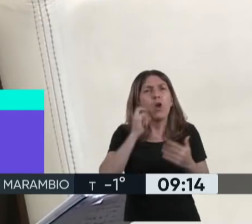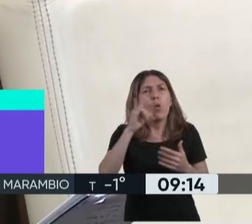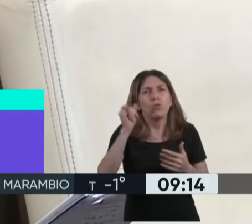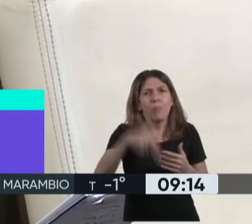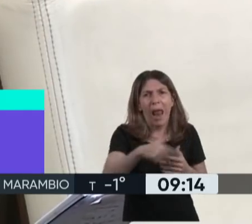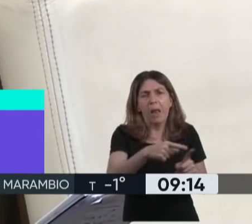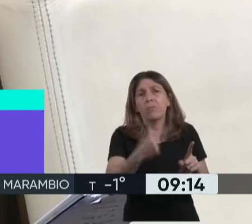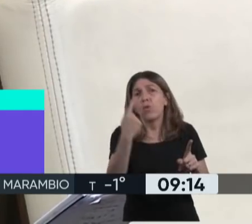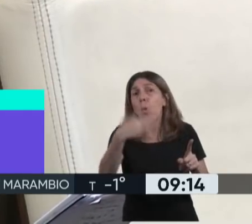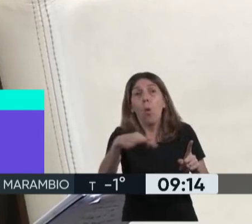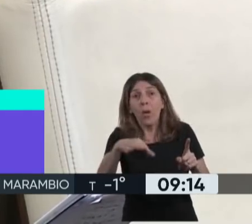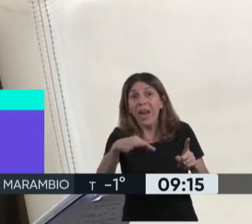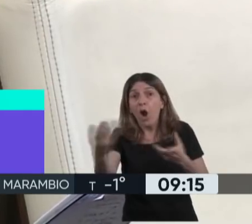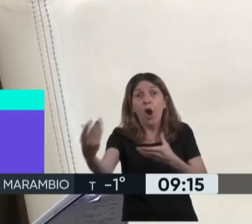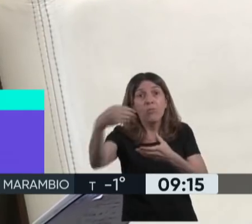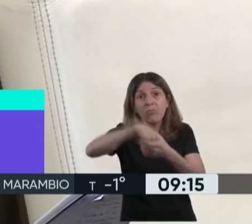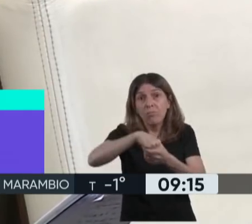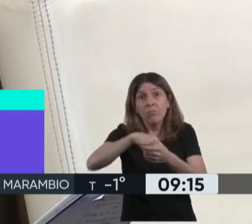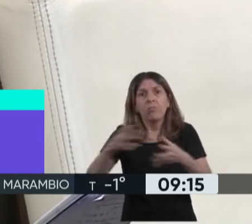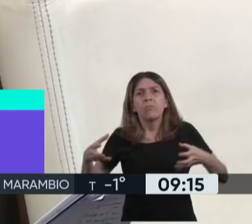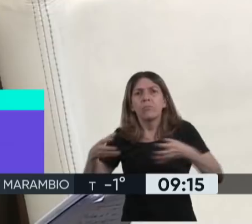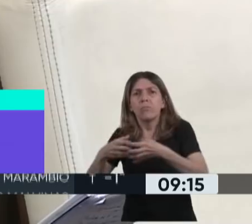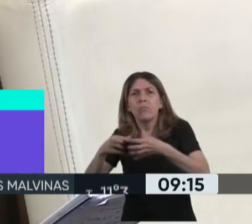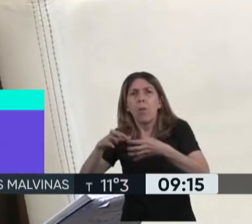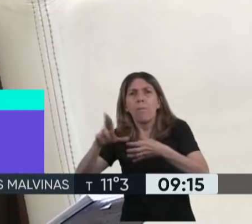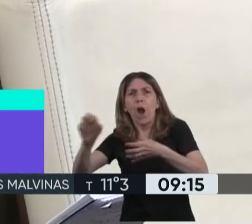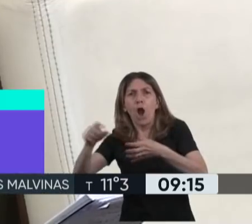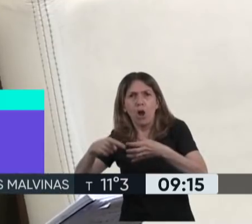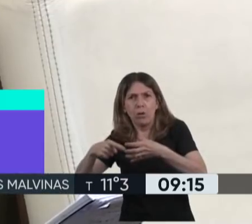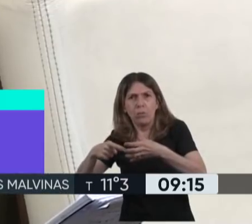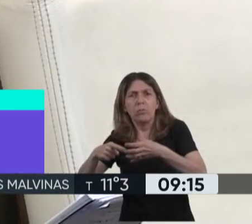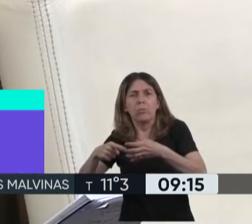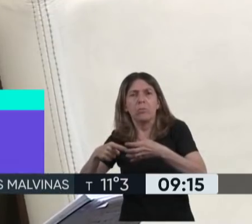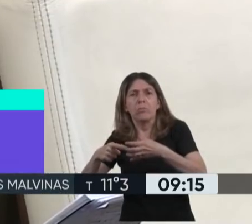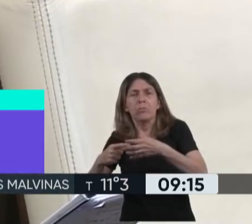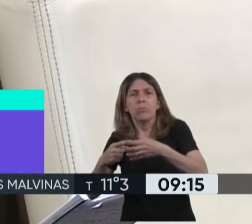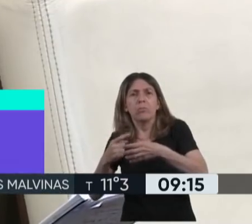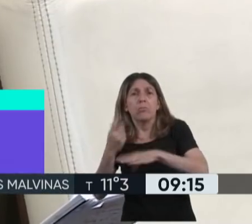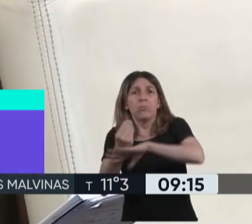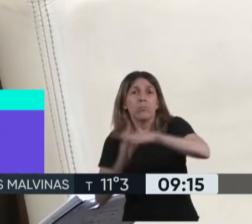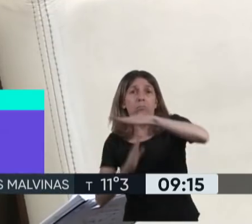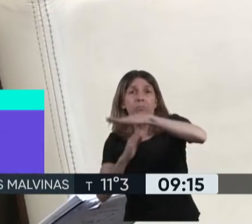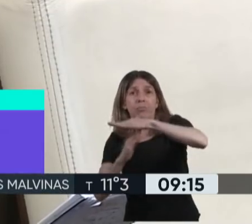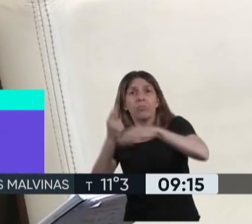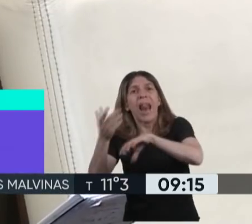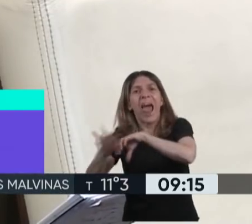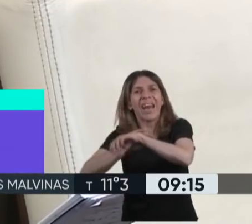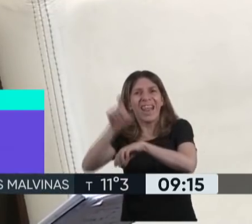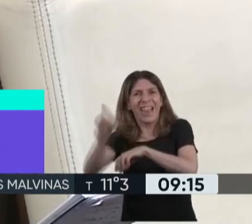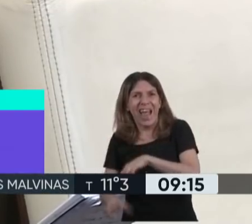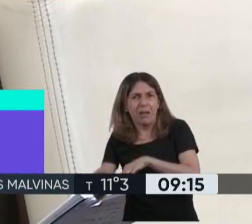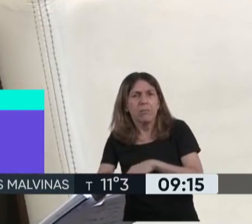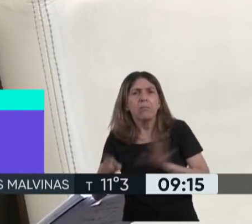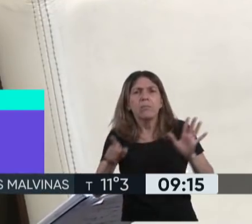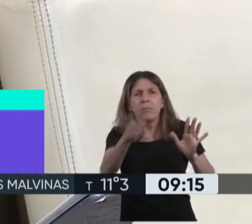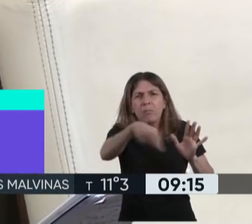único distrito que no lo hizo, que es el del PRO, el conducido por Horacio Rodríguez Larreta, si consideran que este